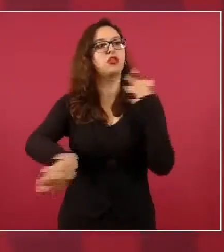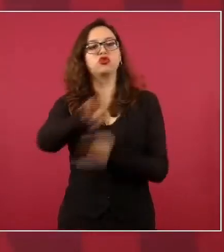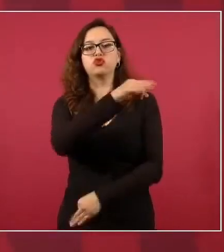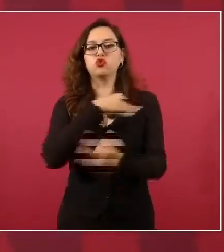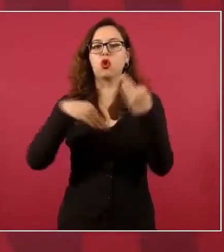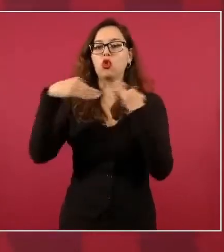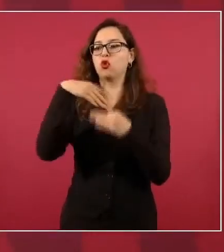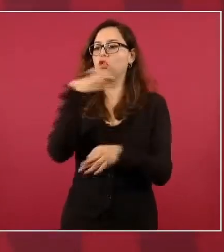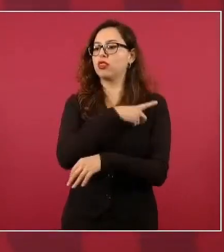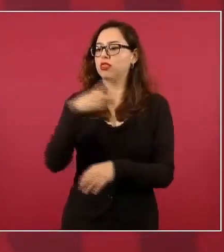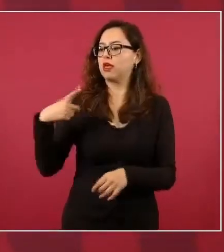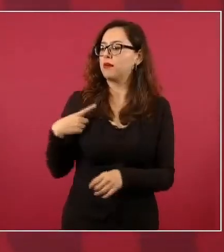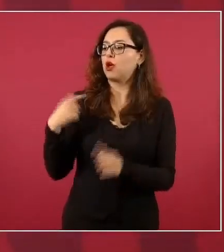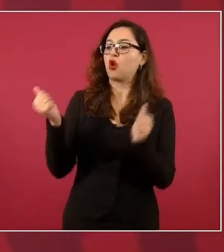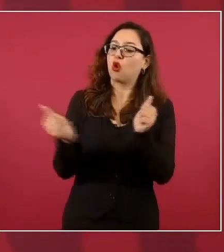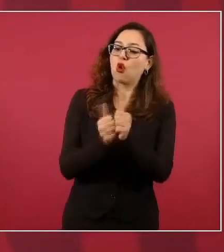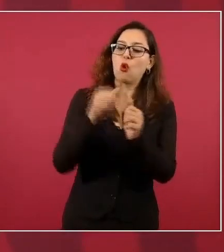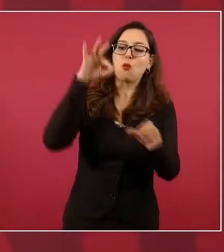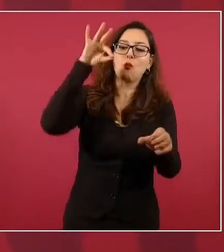populares,